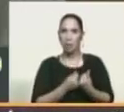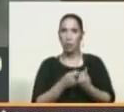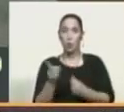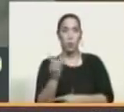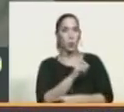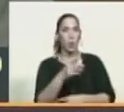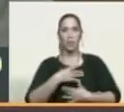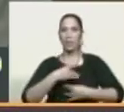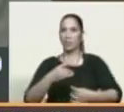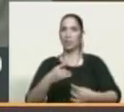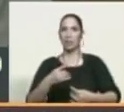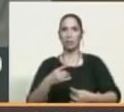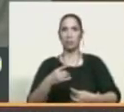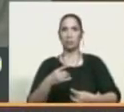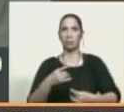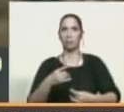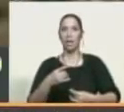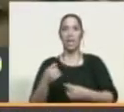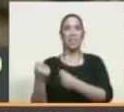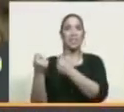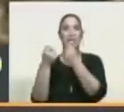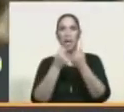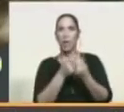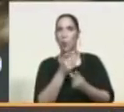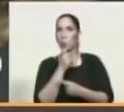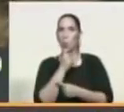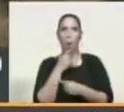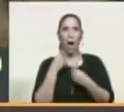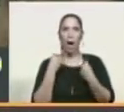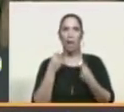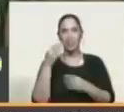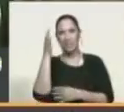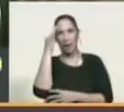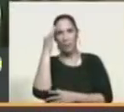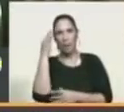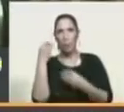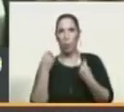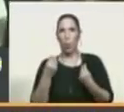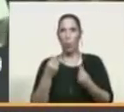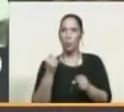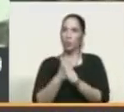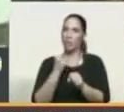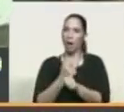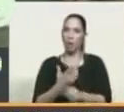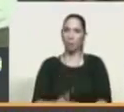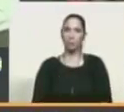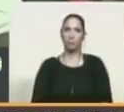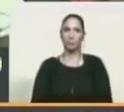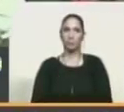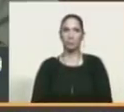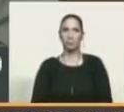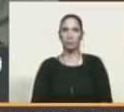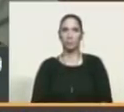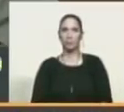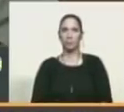dinero que no tenga una procedencia legítima, trabajada, trabajada.